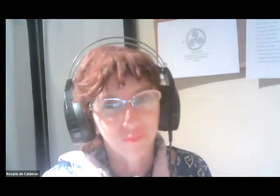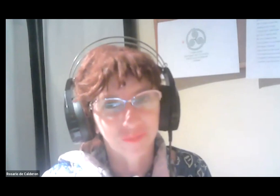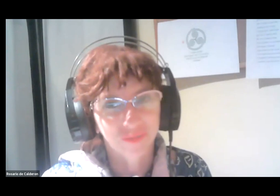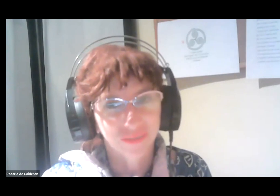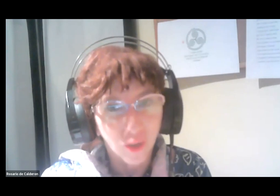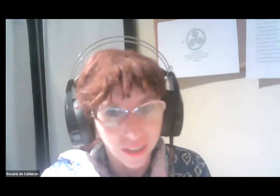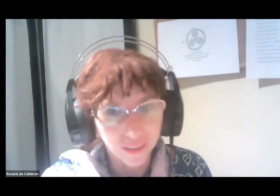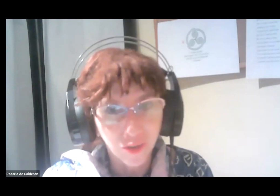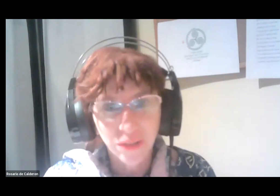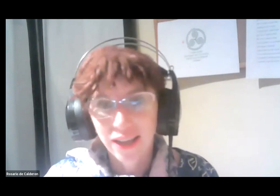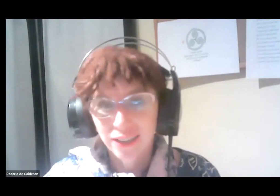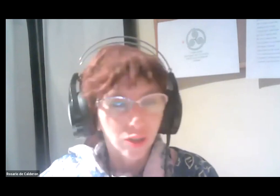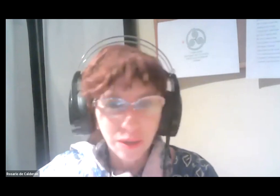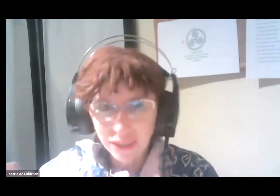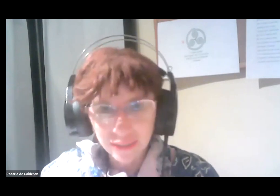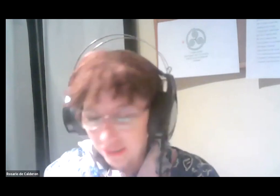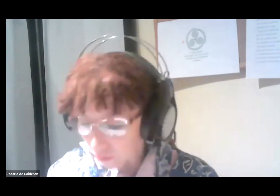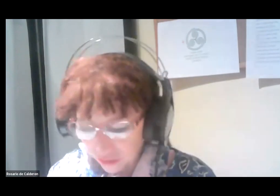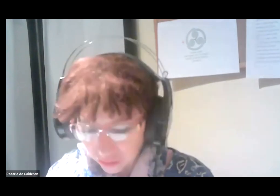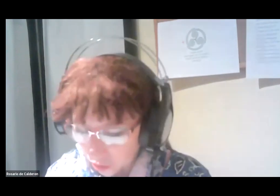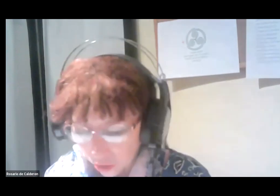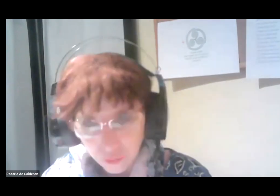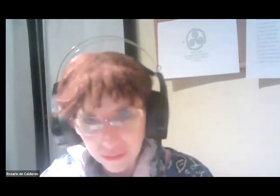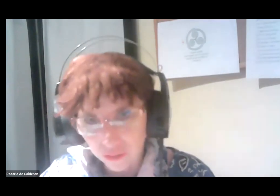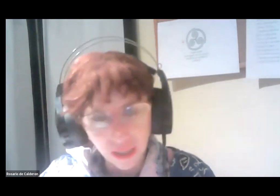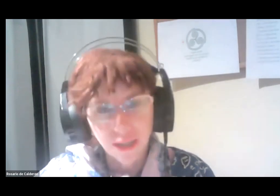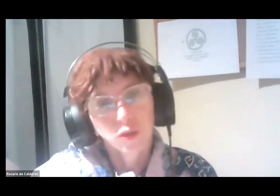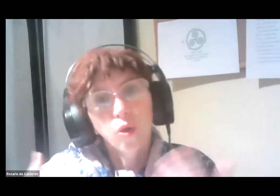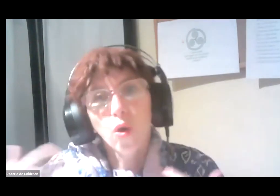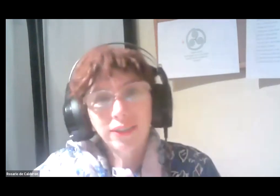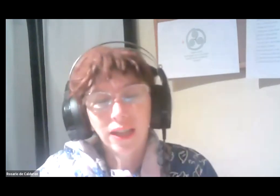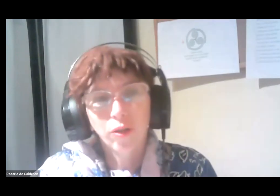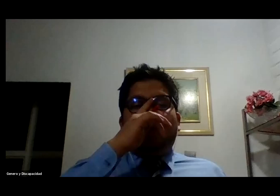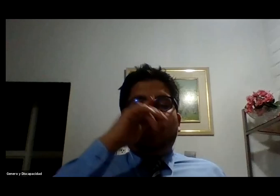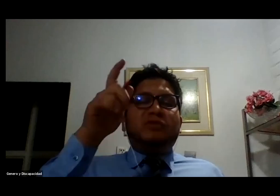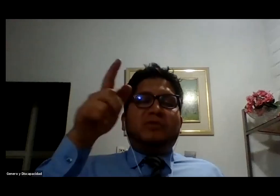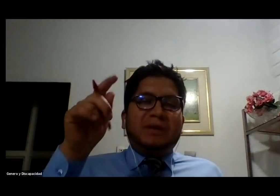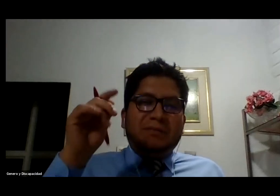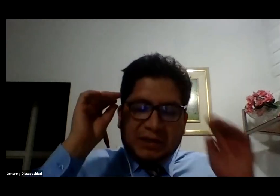fate correcto solamente esas cosas todo lo demás o sea